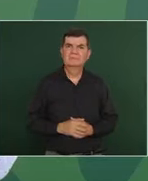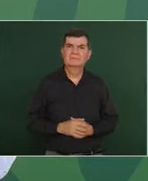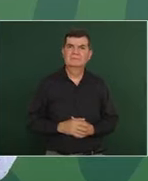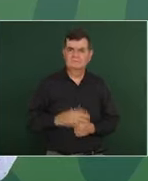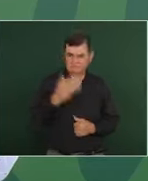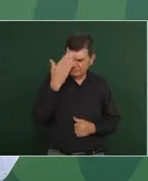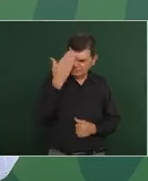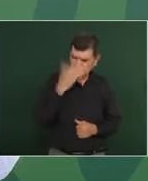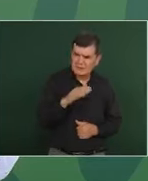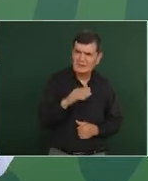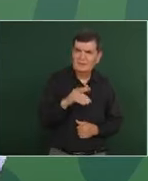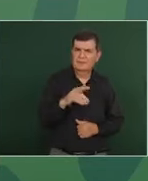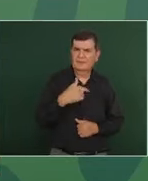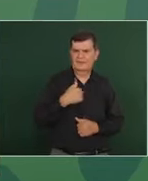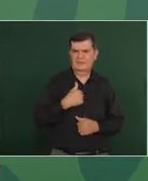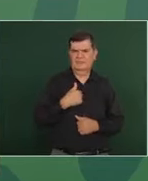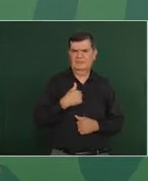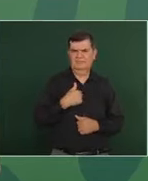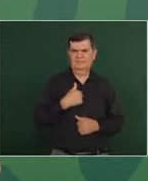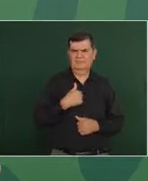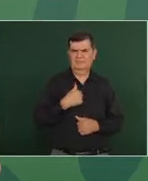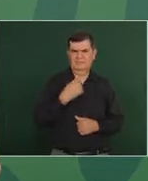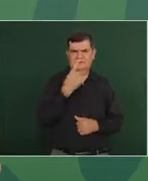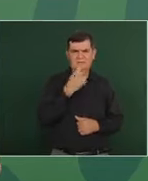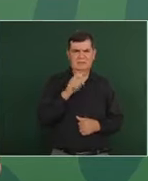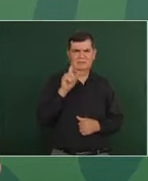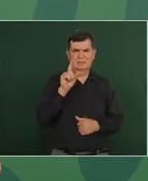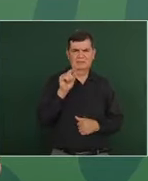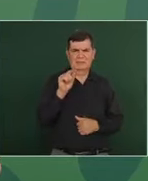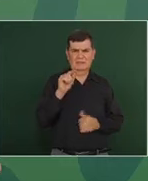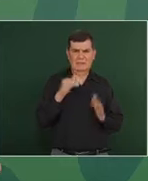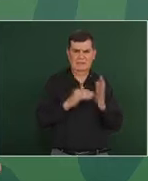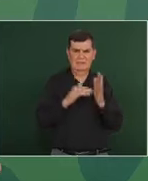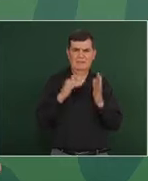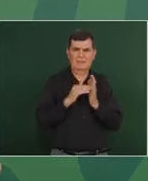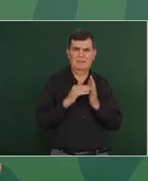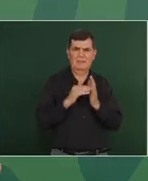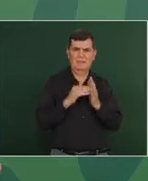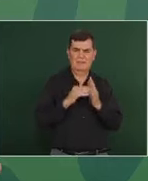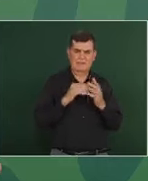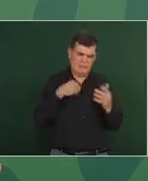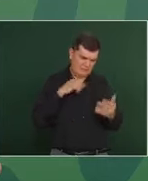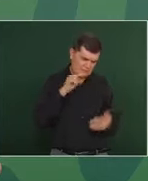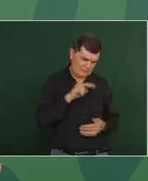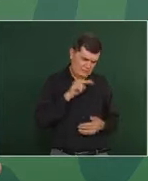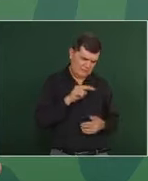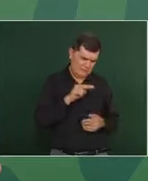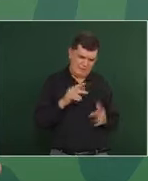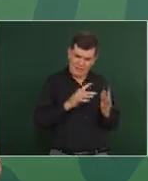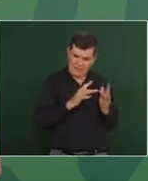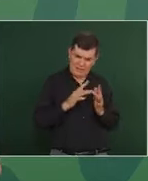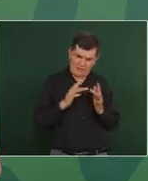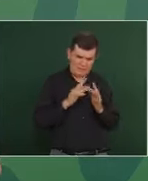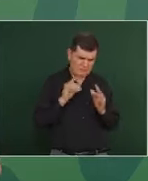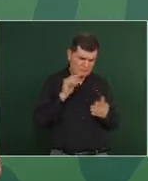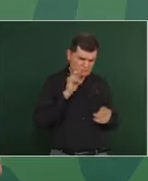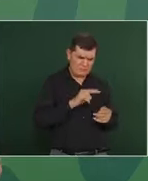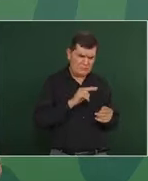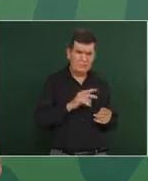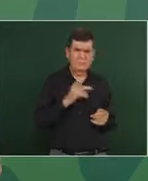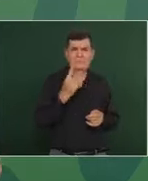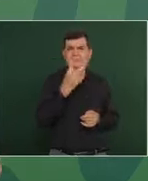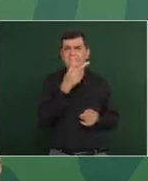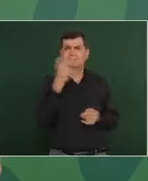¿Saben? Bueno, me quedé en 170 millones de vistas, pero ya debe de estar arriba